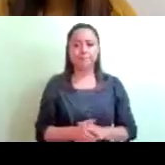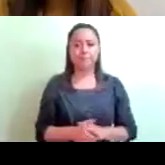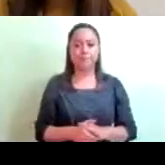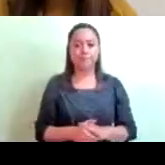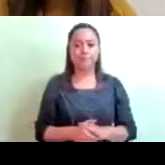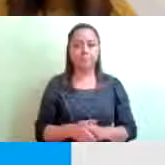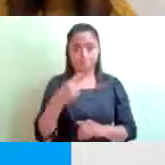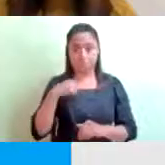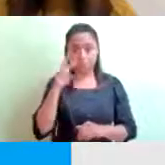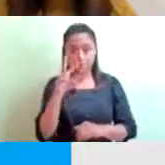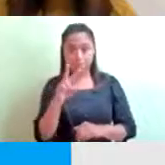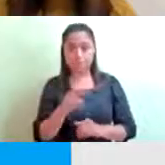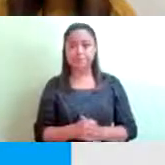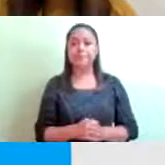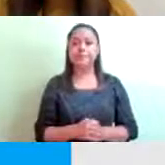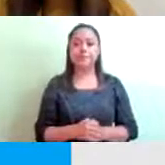¿Sí la pueden ver?